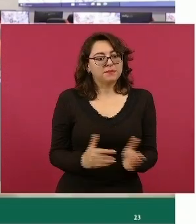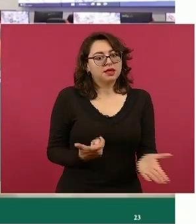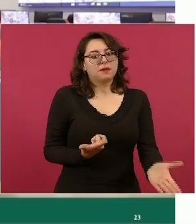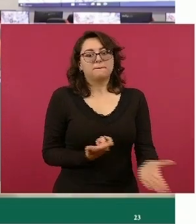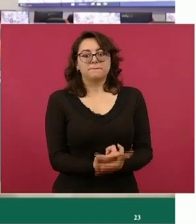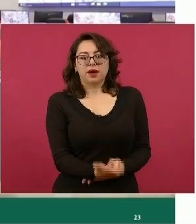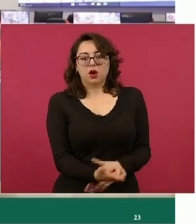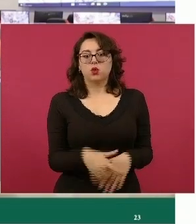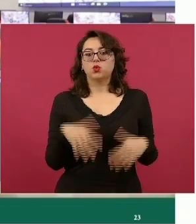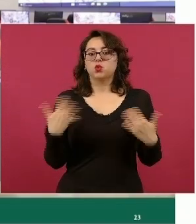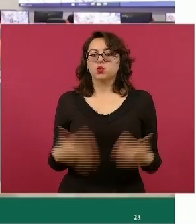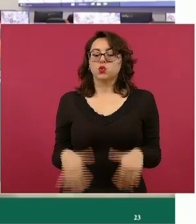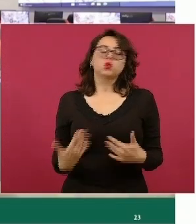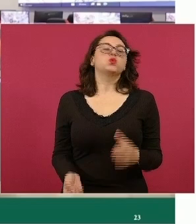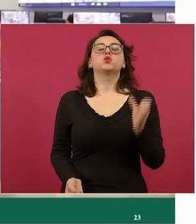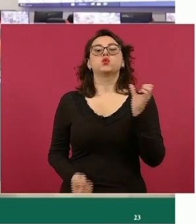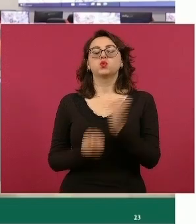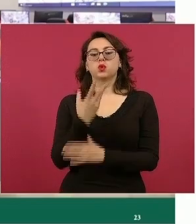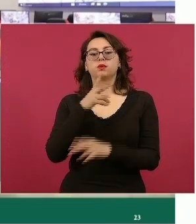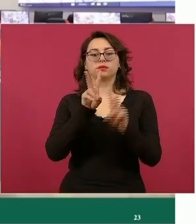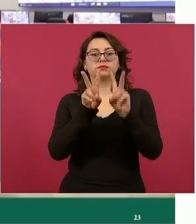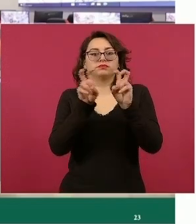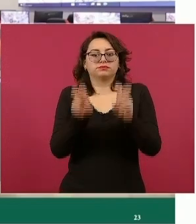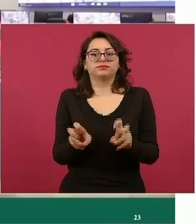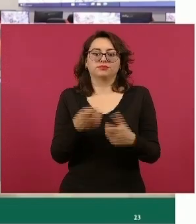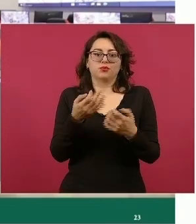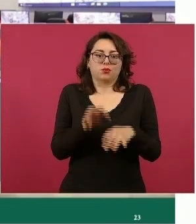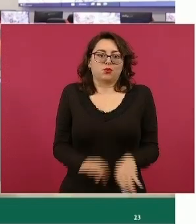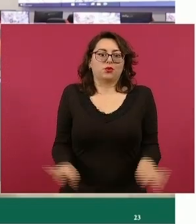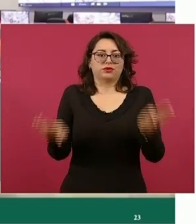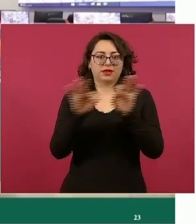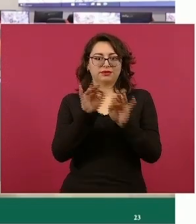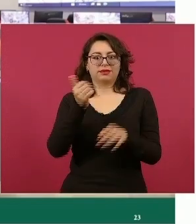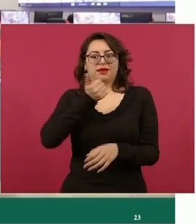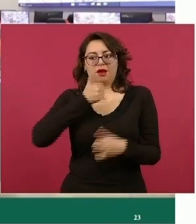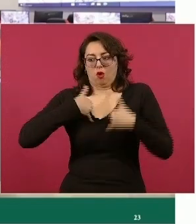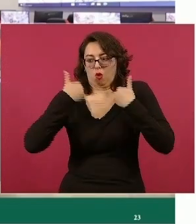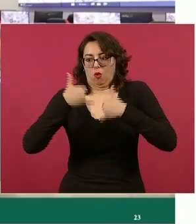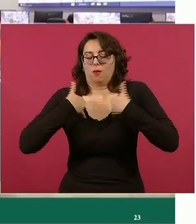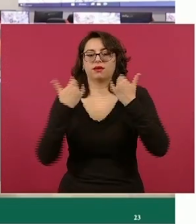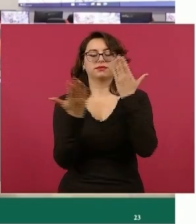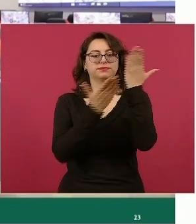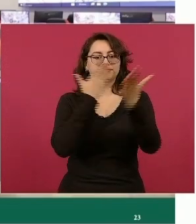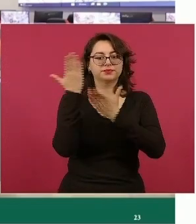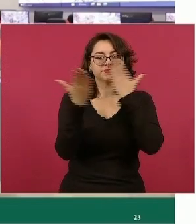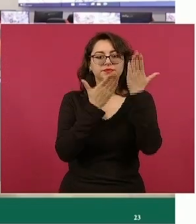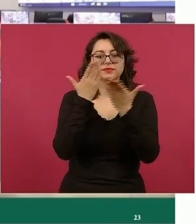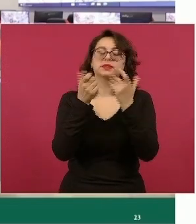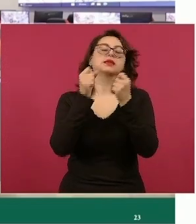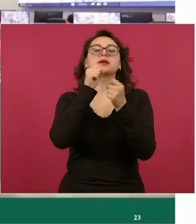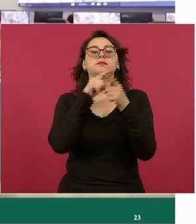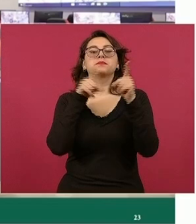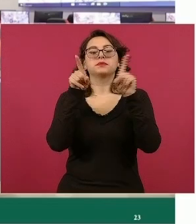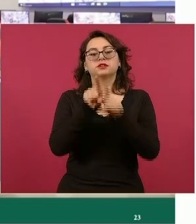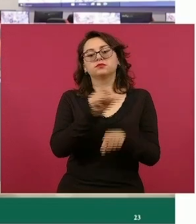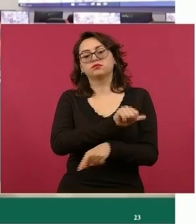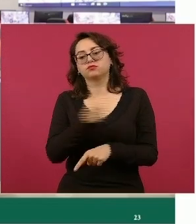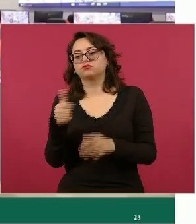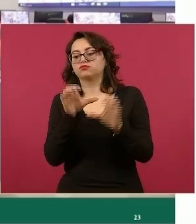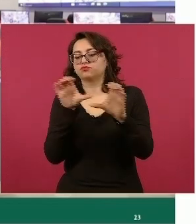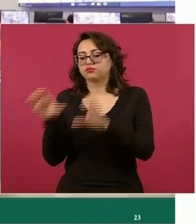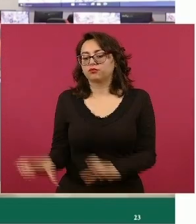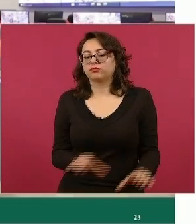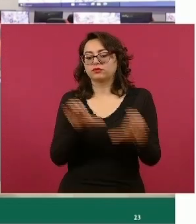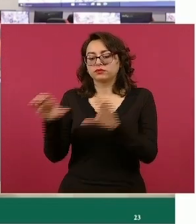nuevos laboratorios de ciberseguridad donde se pueden hacer diseño exclusivo, simulación de ataque y defensa en tiempo real, pruebas de